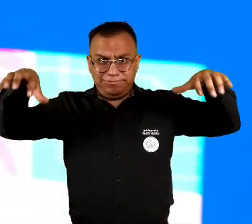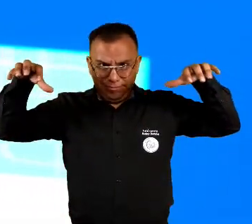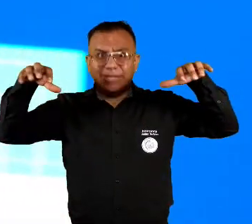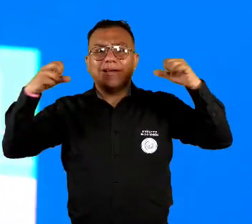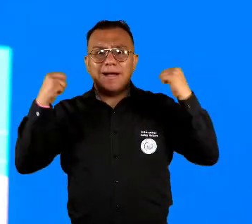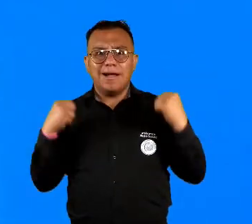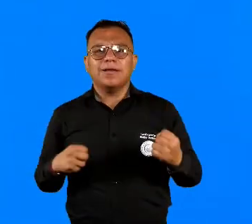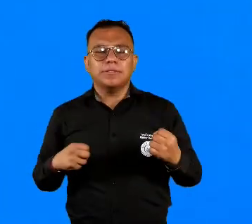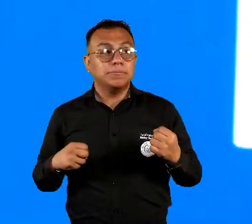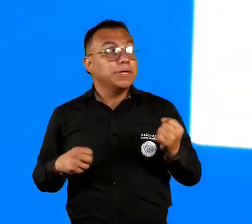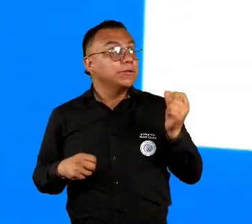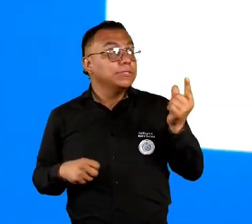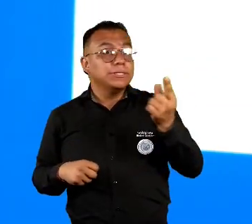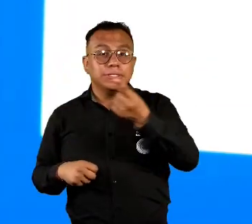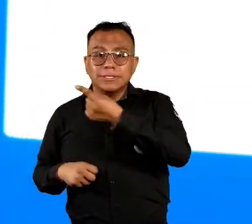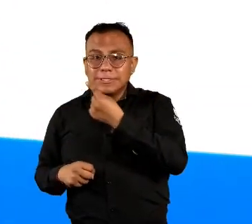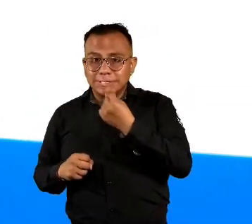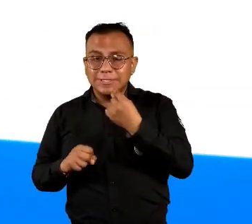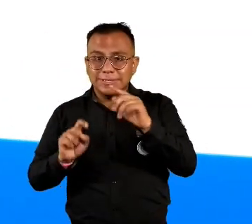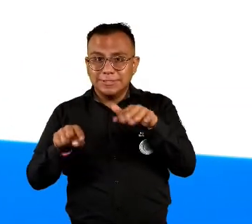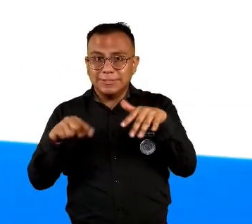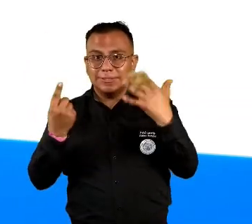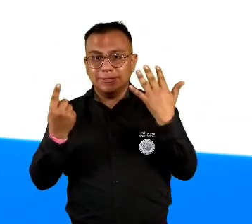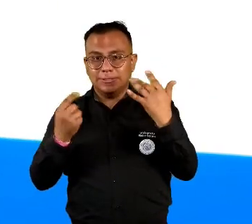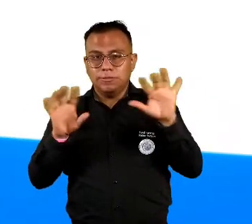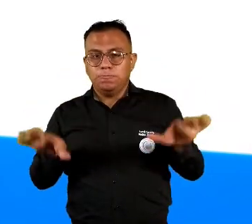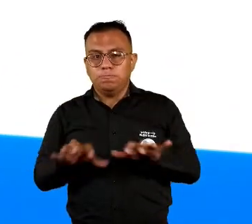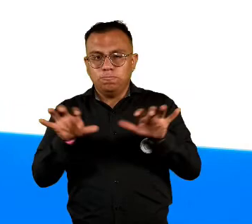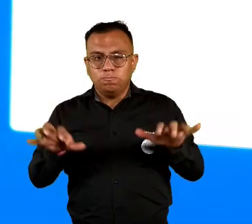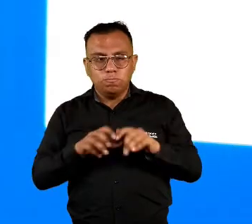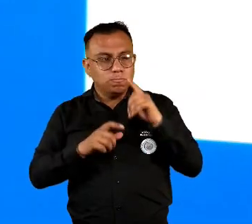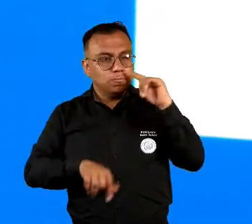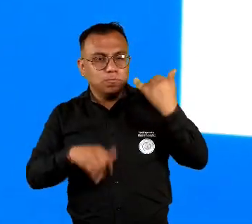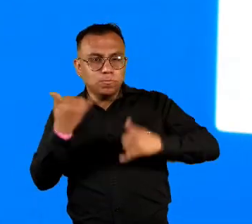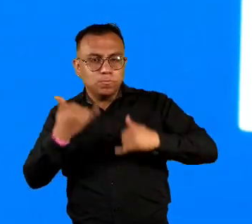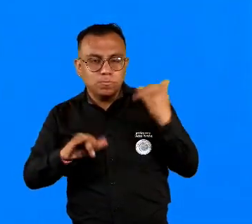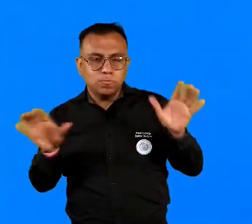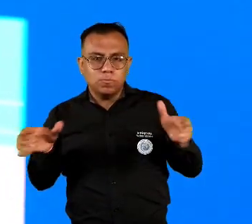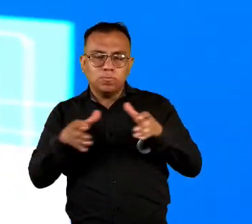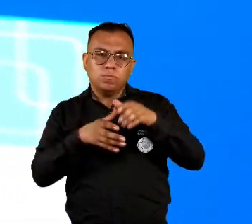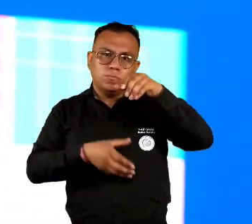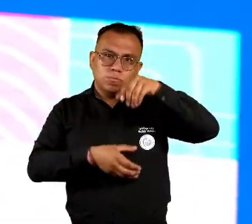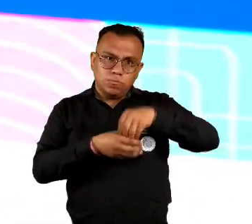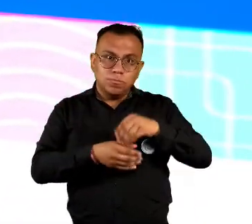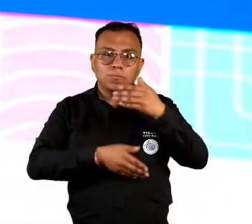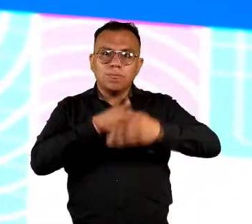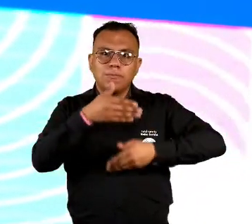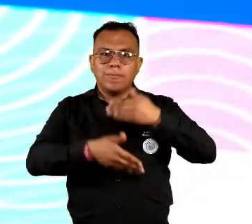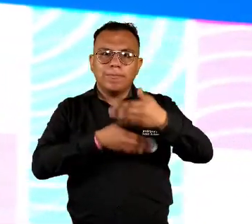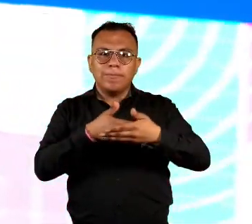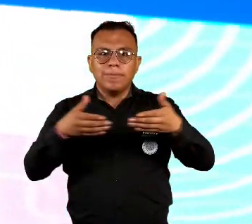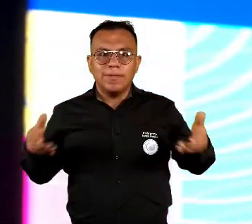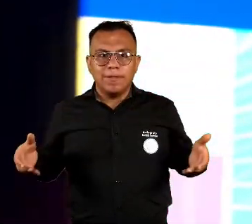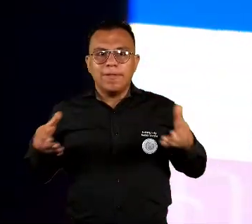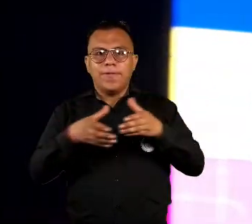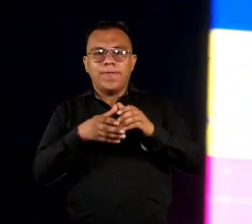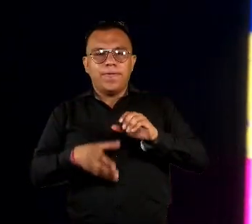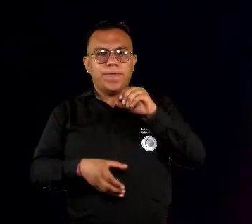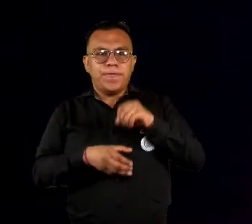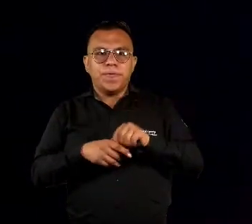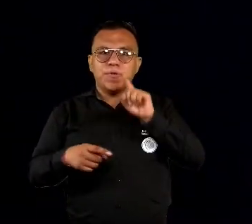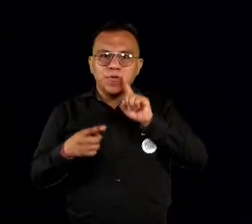videojuego que si no fuera porque la actividad de videojuego a través de los encines que democratizaron la industria